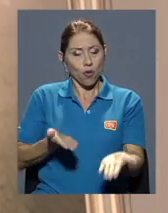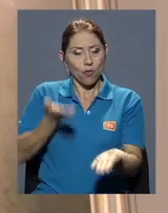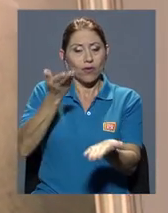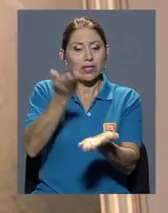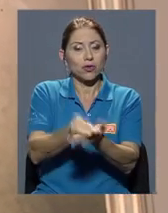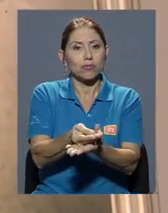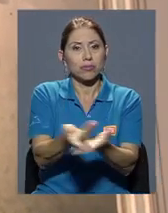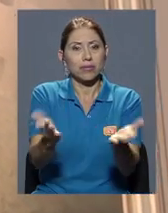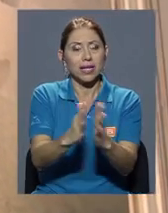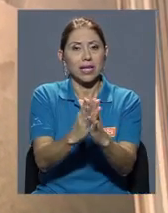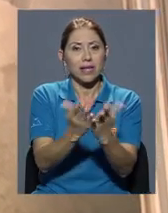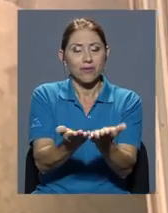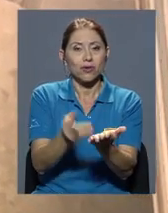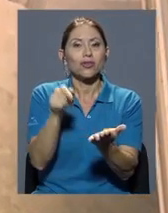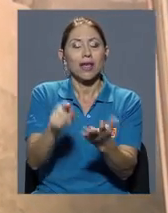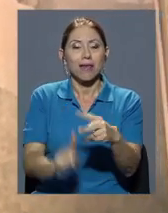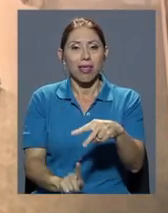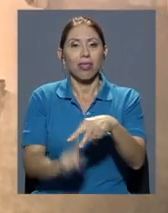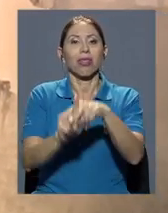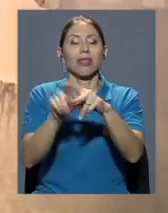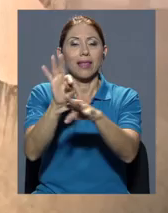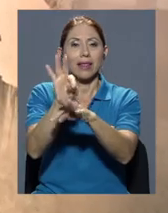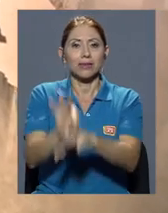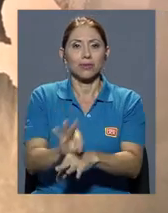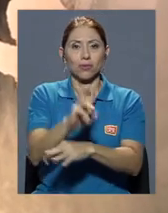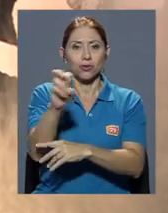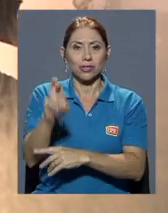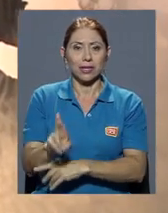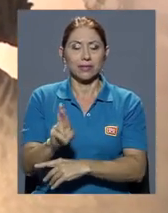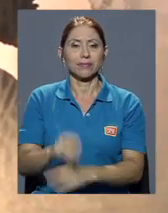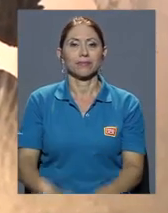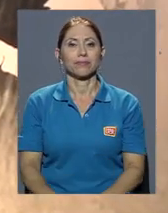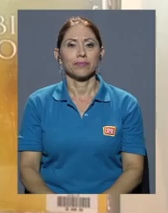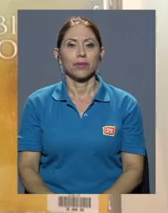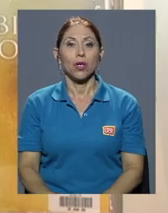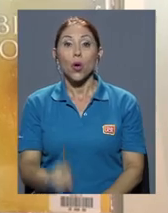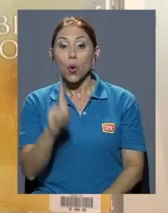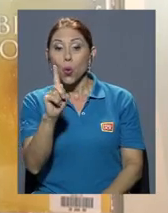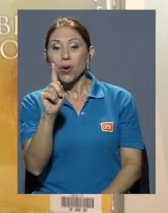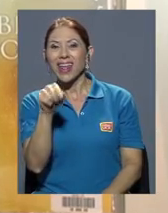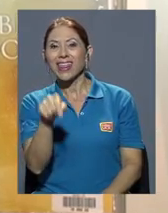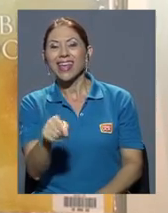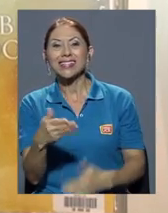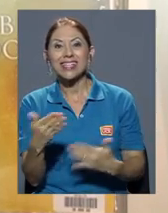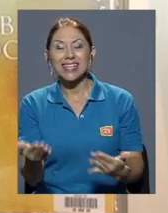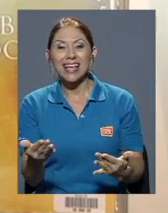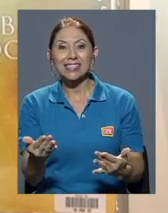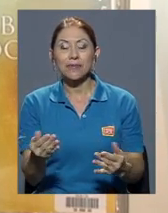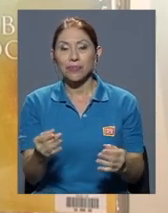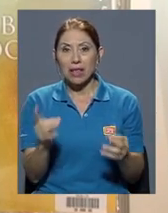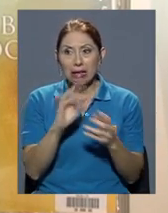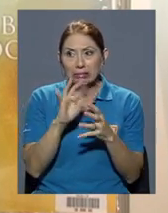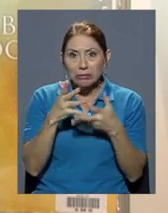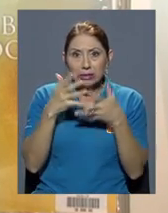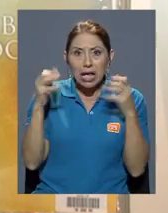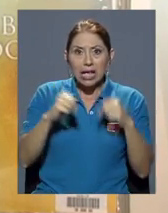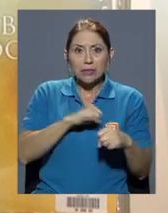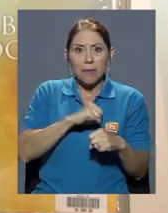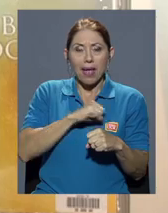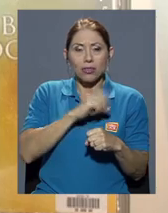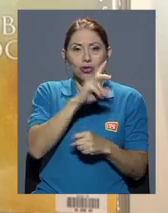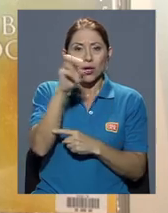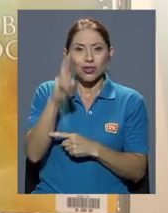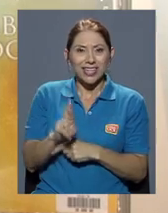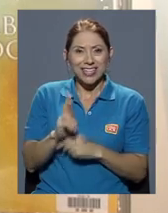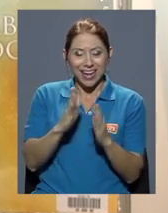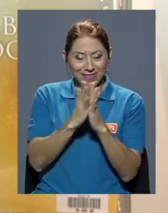literarias que rescatan las tradiciones costarricenses. Una de estas es Espantos de Costa Rica, la cual es